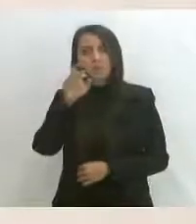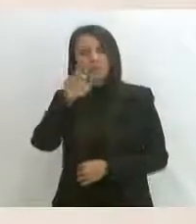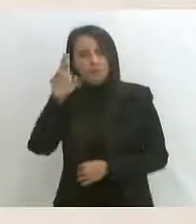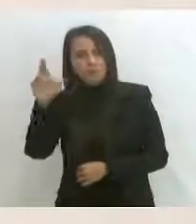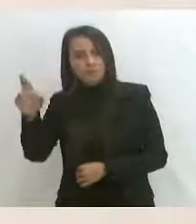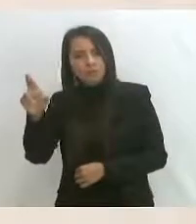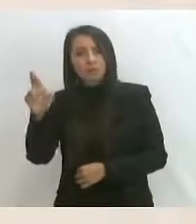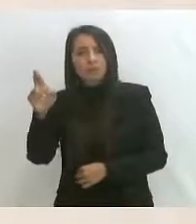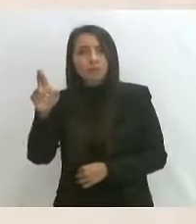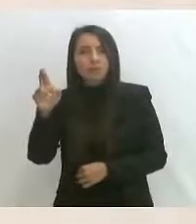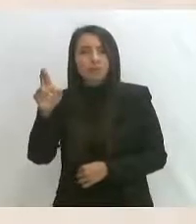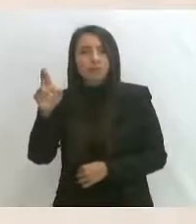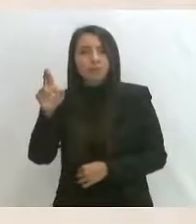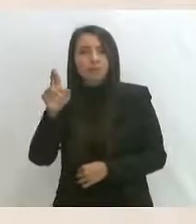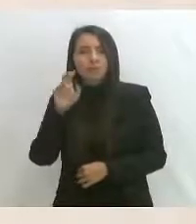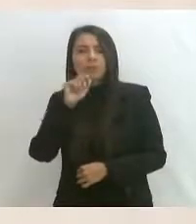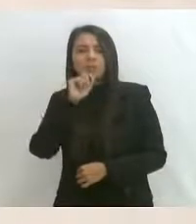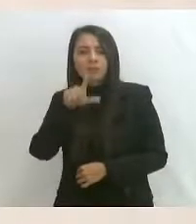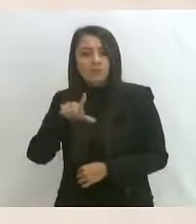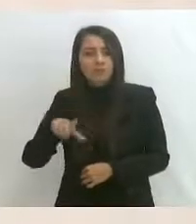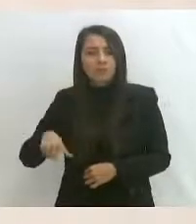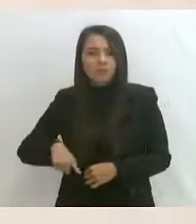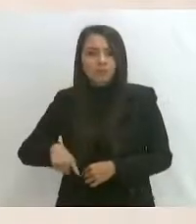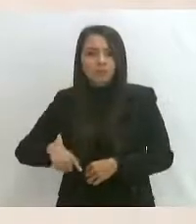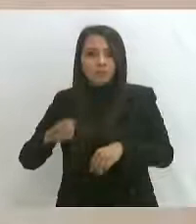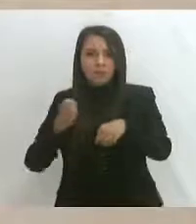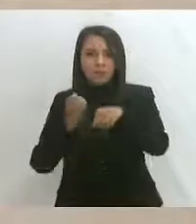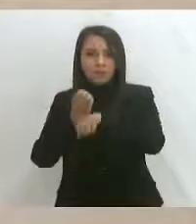el gobierno del estado.